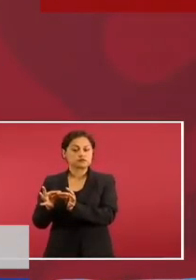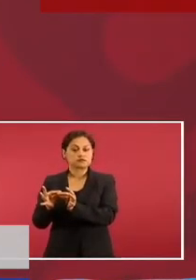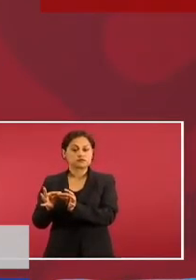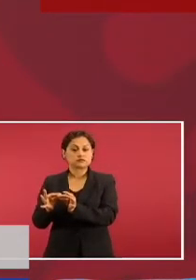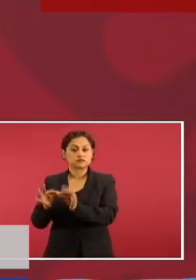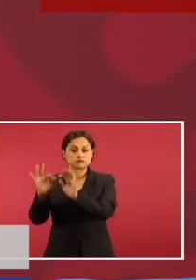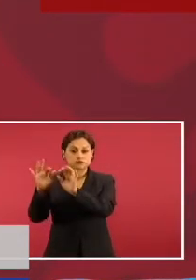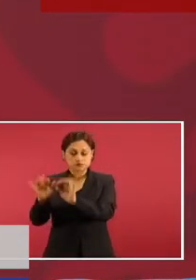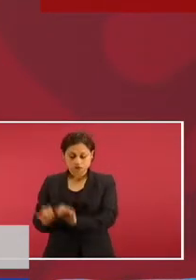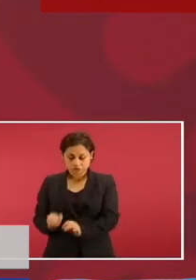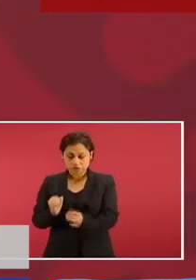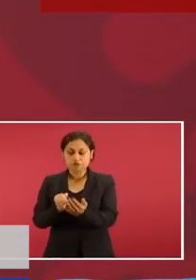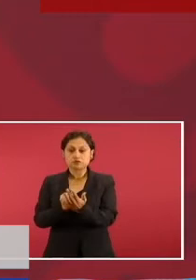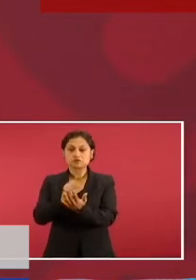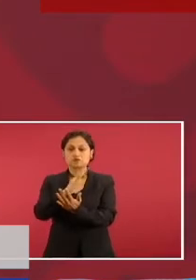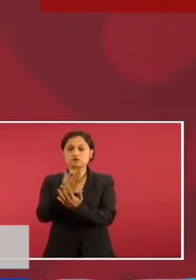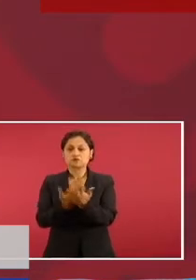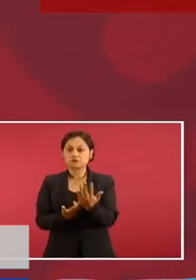Nacional.